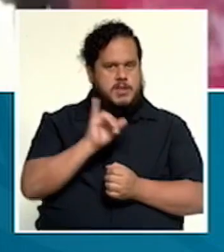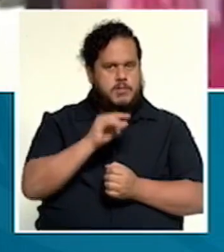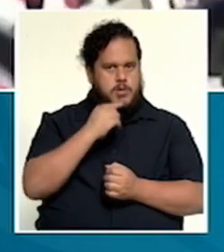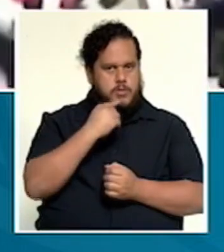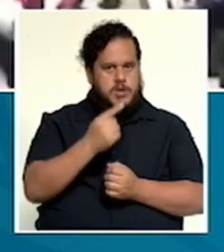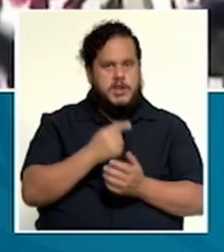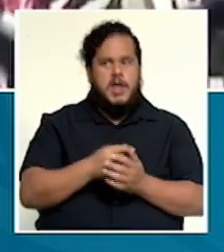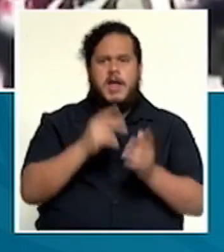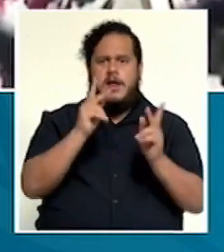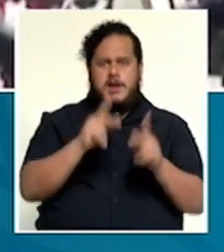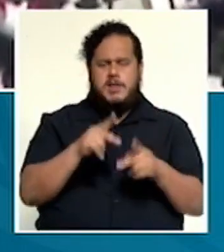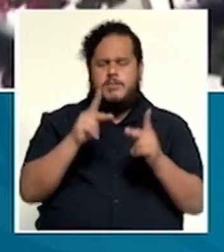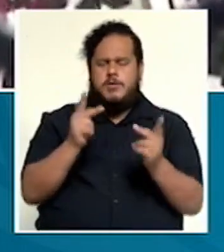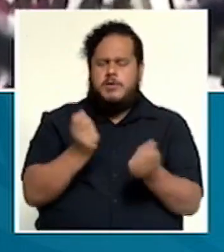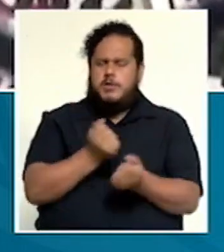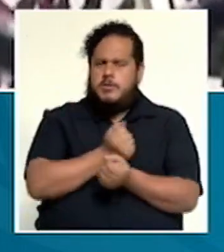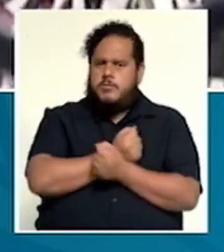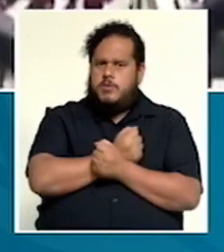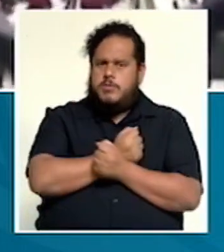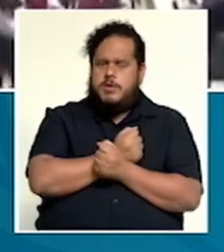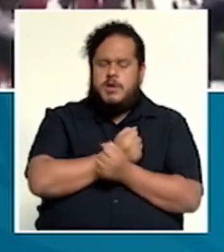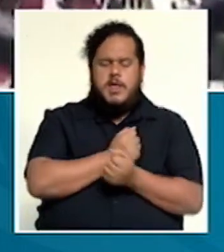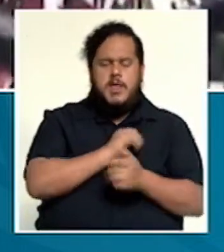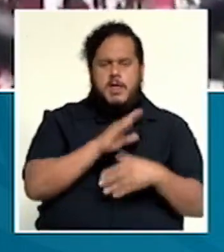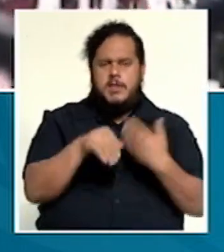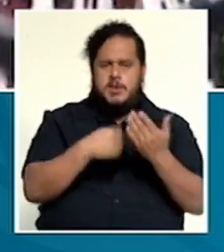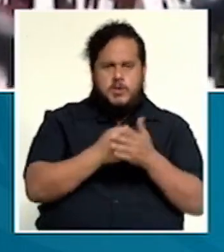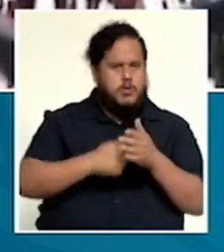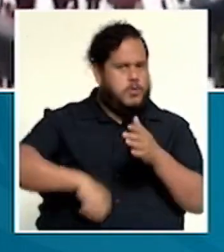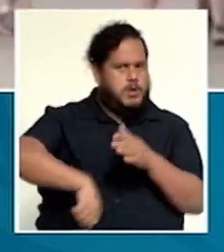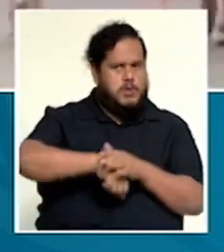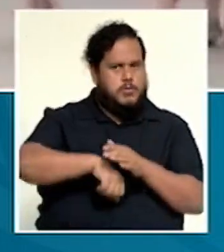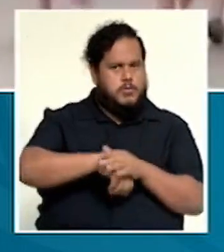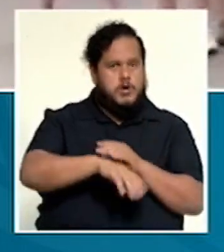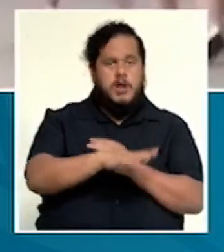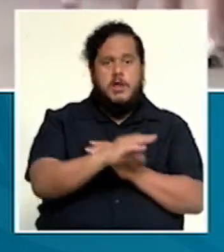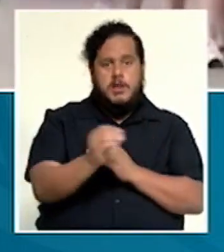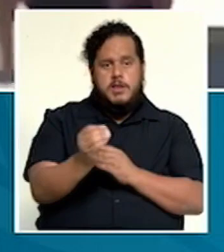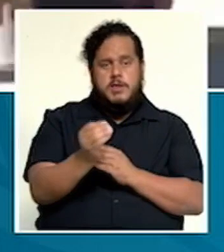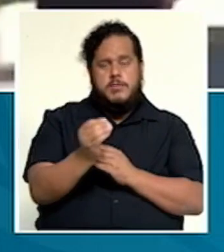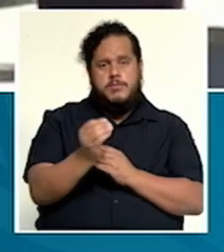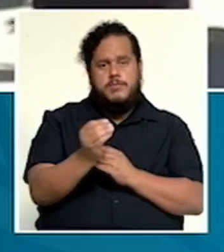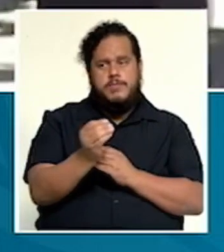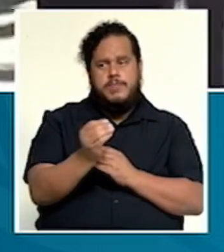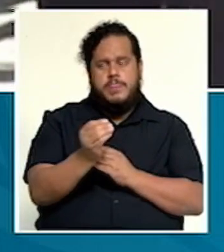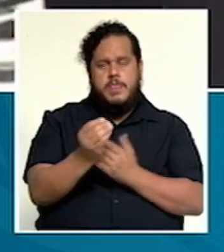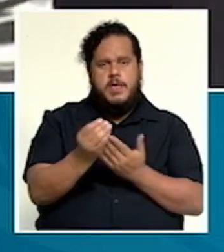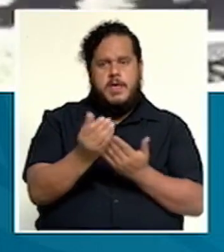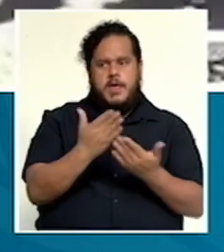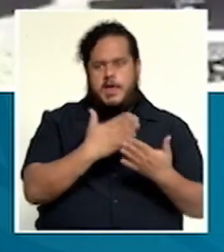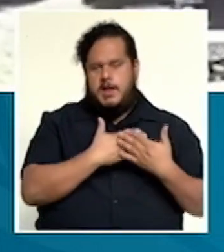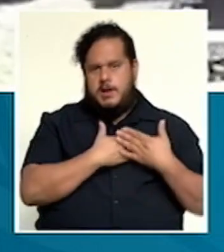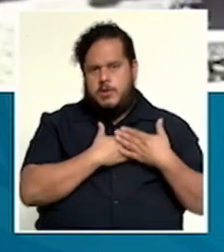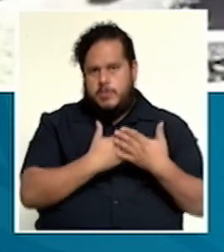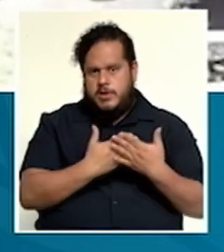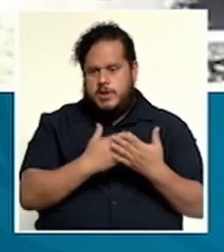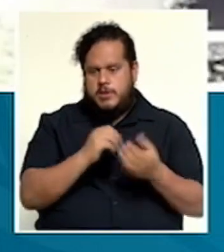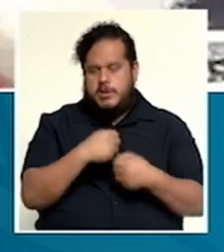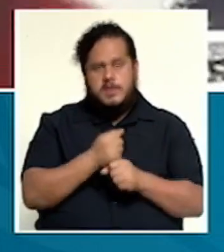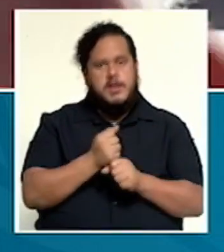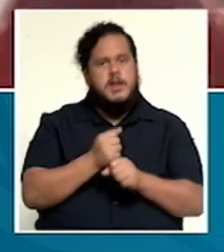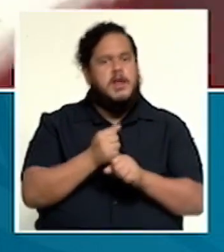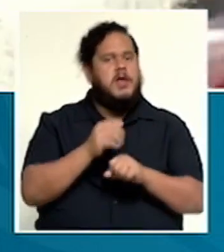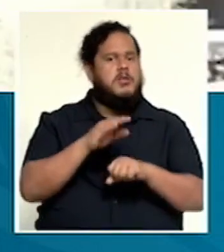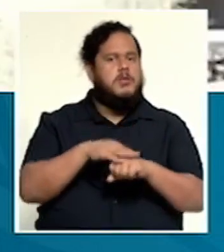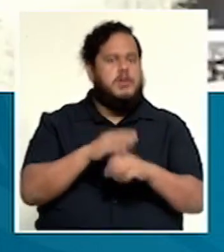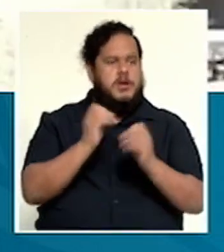que la gente es muy apasionada del fútbol, y el convencerlos acerca de